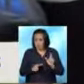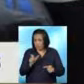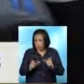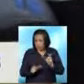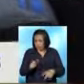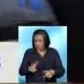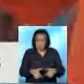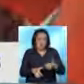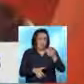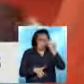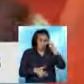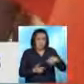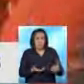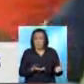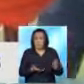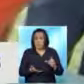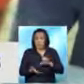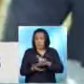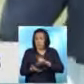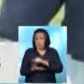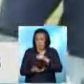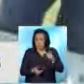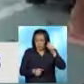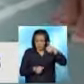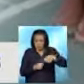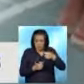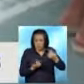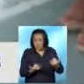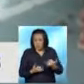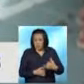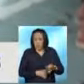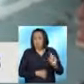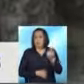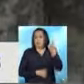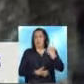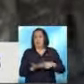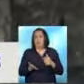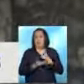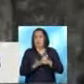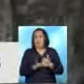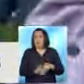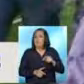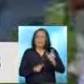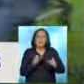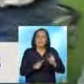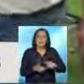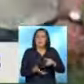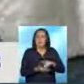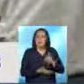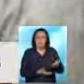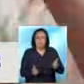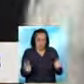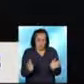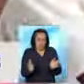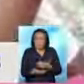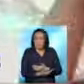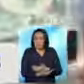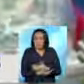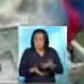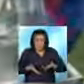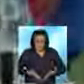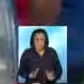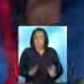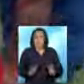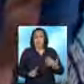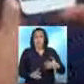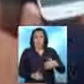personas enfermas a Lima, un hecho que nos recuerda que en esta crisis la prioridad es ayudar a los más indefensos, como la pequeña bebé, que llegó al mundo en un